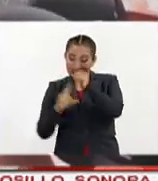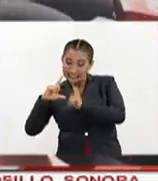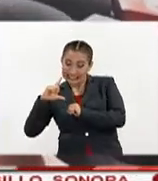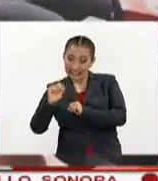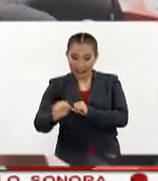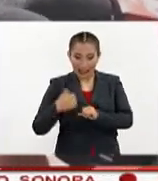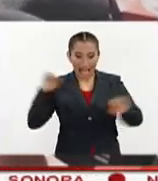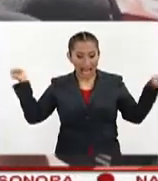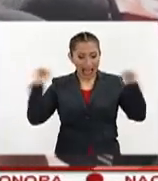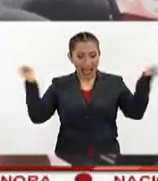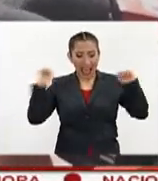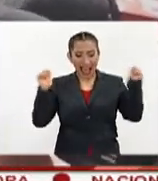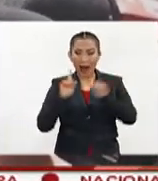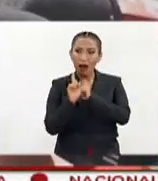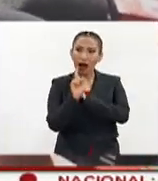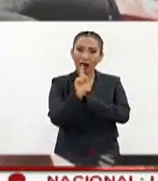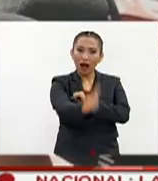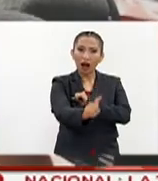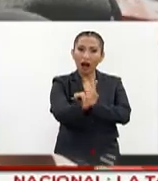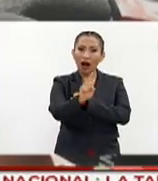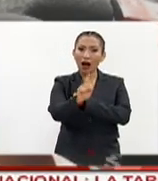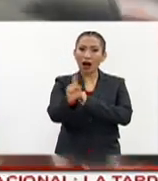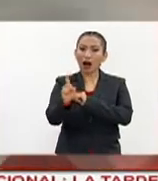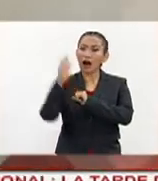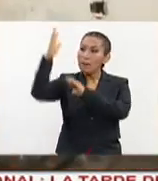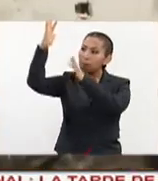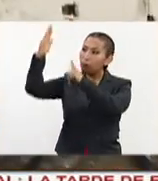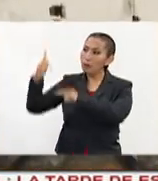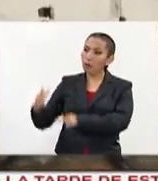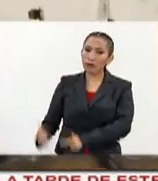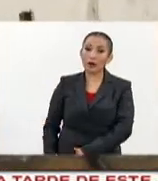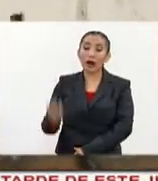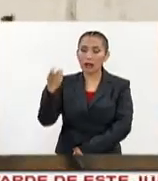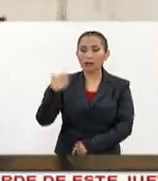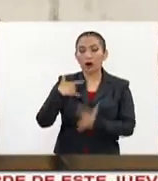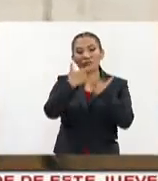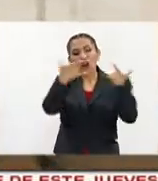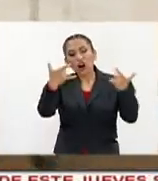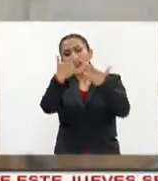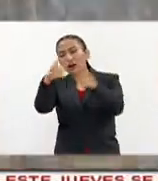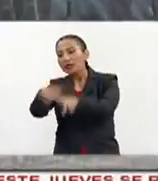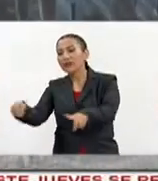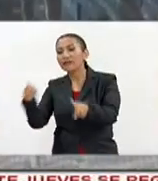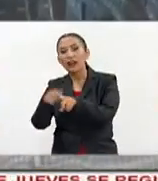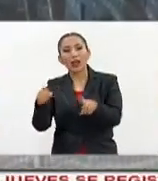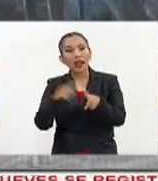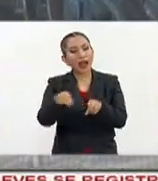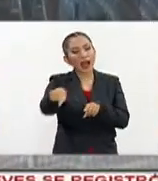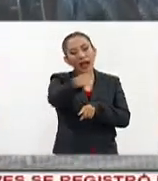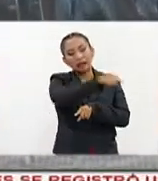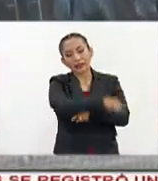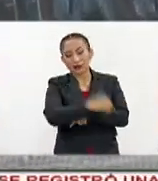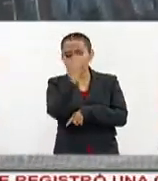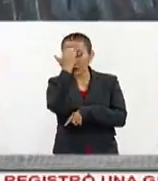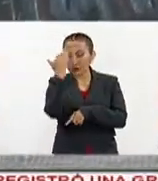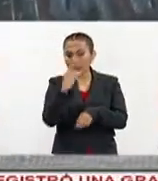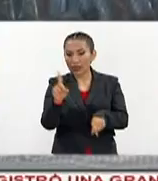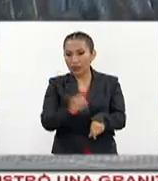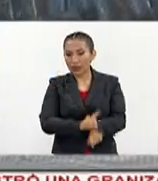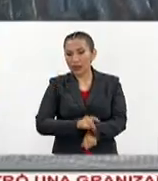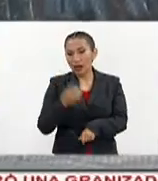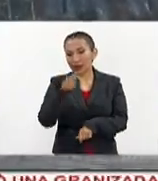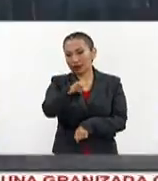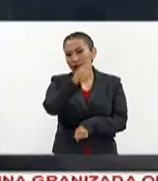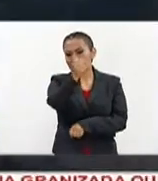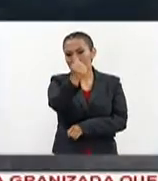venimos cruzando, escuchamos el segundo explotar. Estas son parte de las historias que se entrelazaron en un fatídico día 19